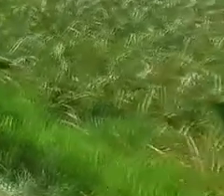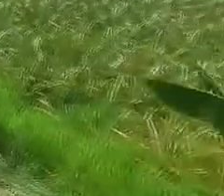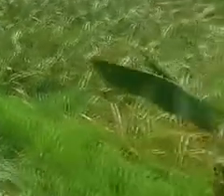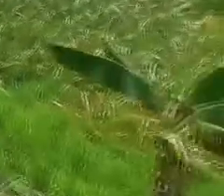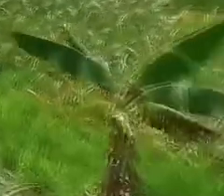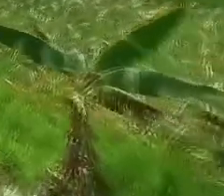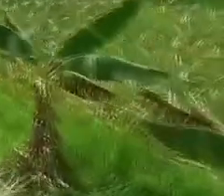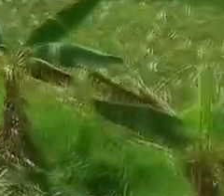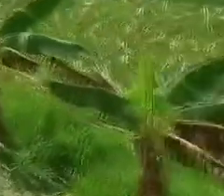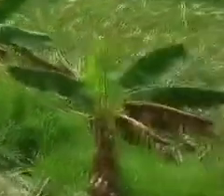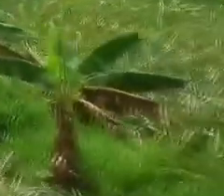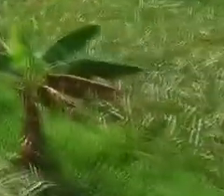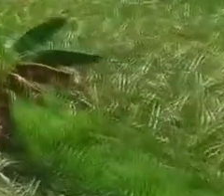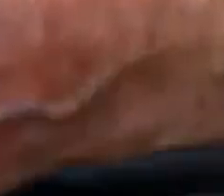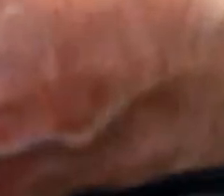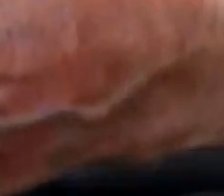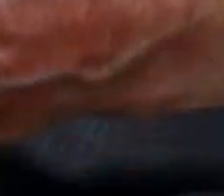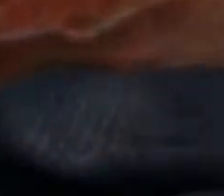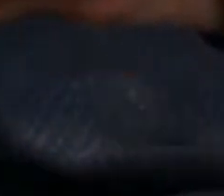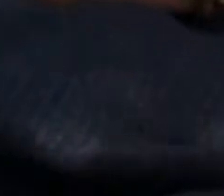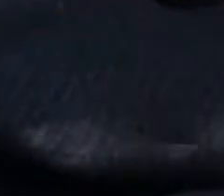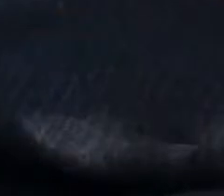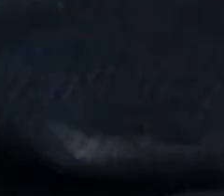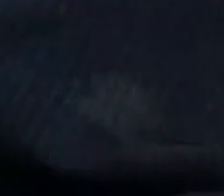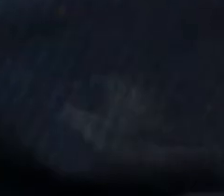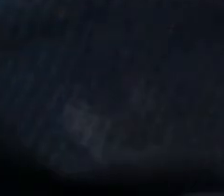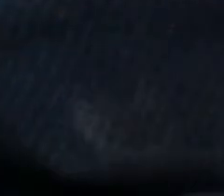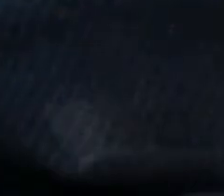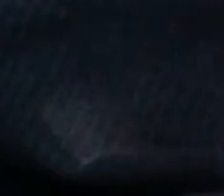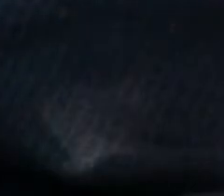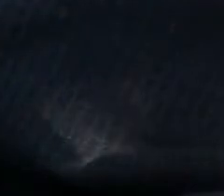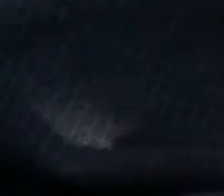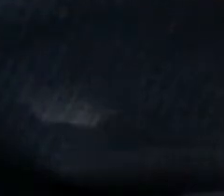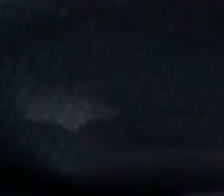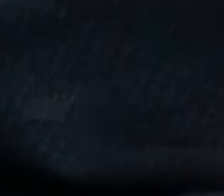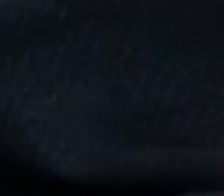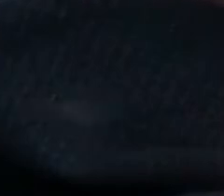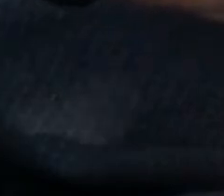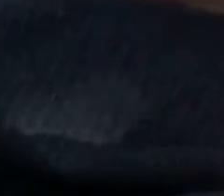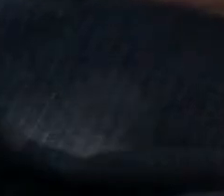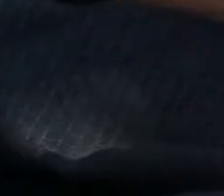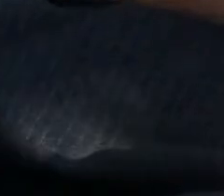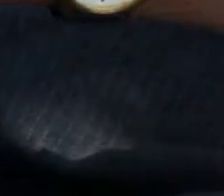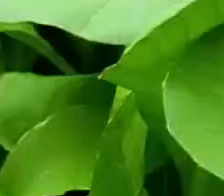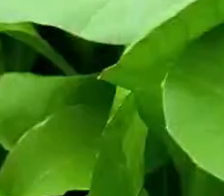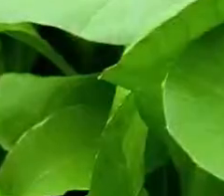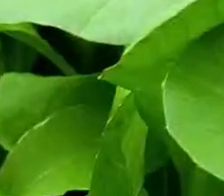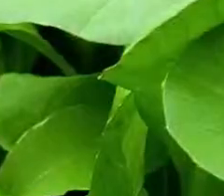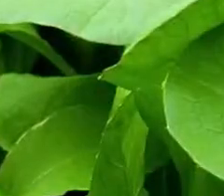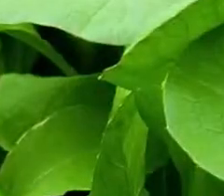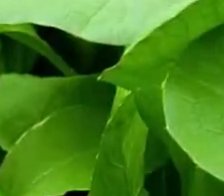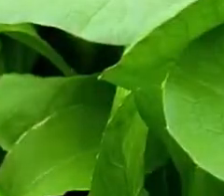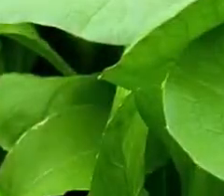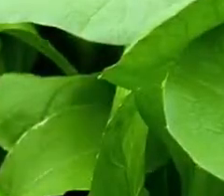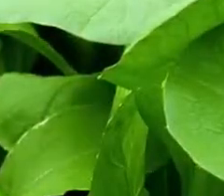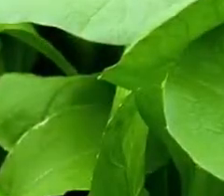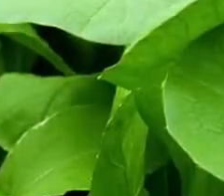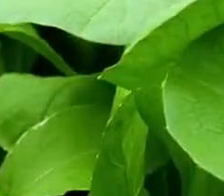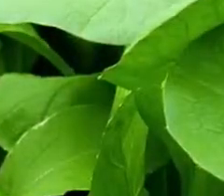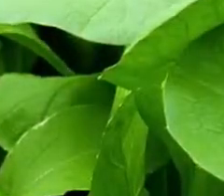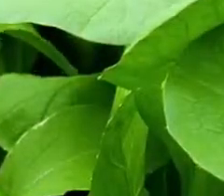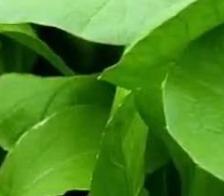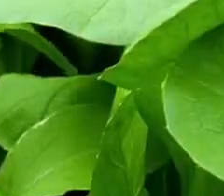La agricultura familiar produce más del 80% de los alimentos a nivel mundial. Además, representa más